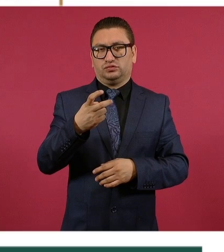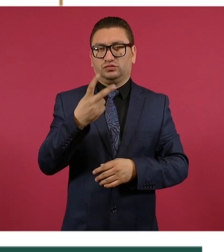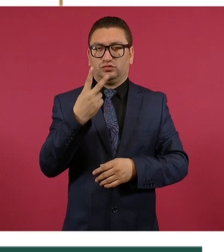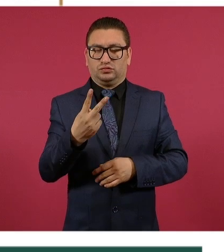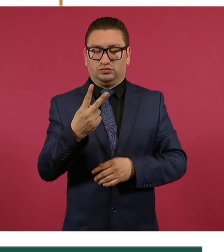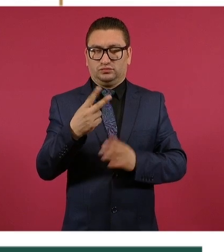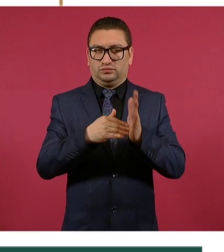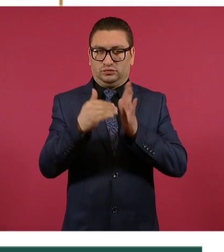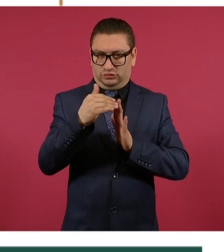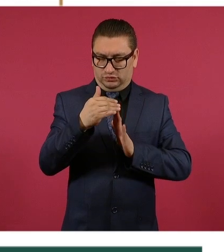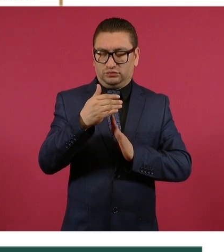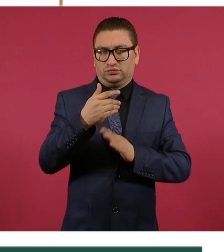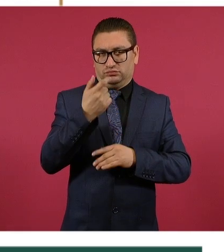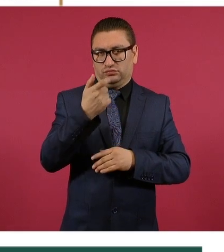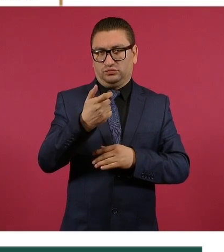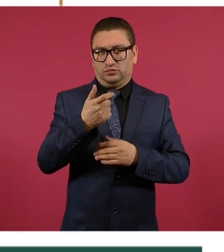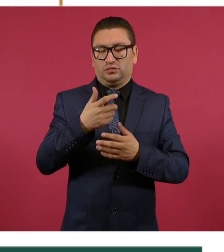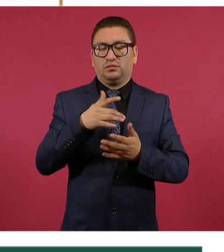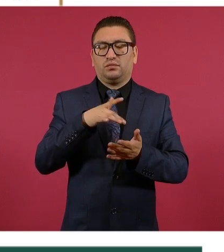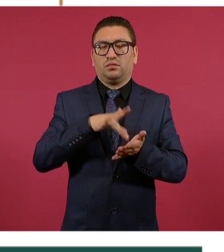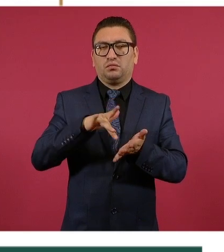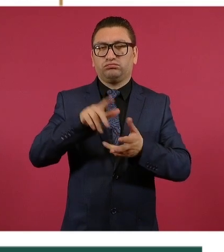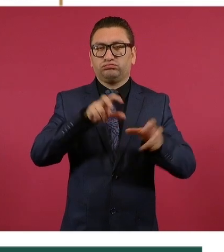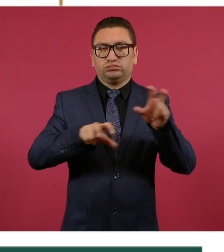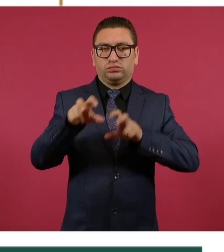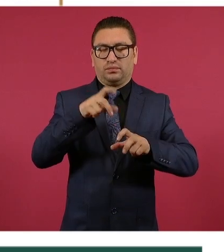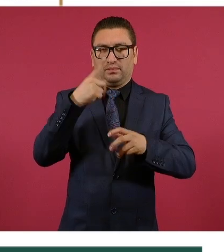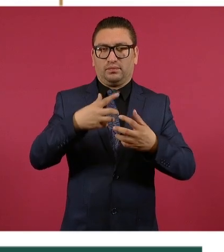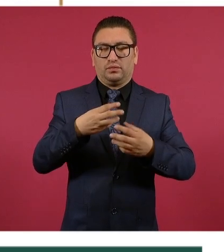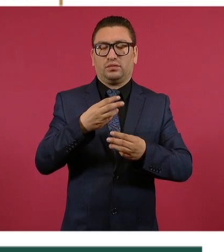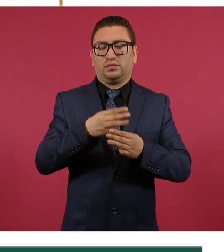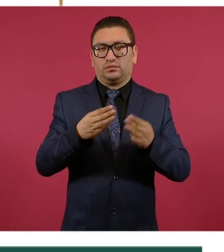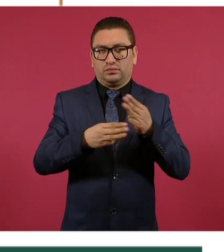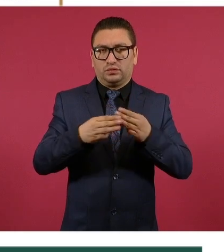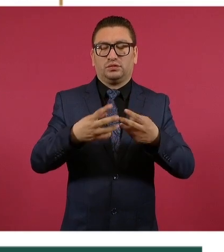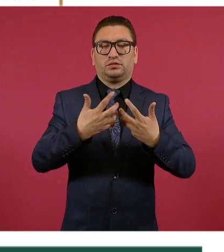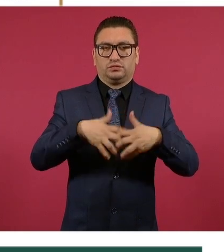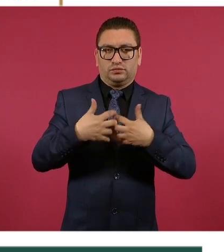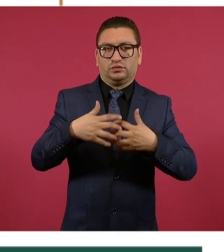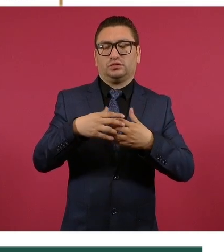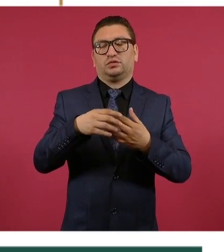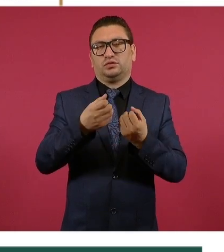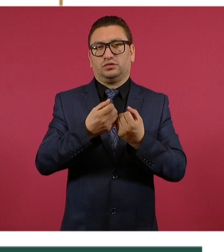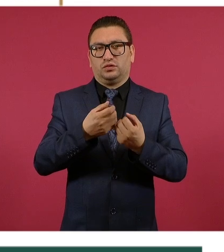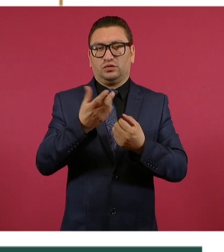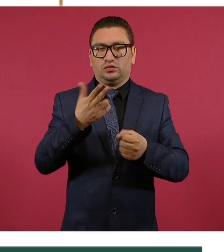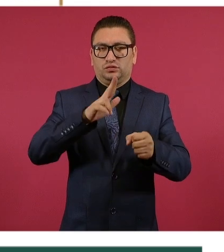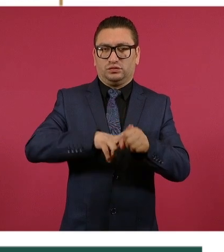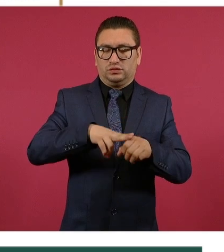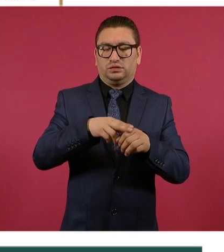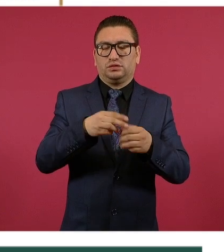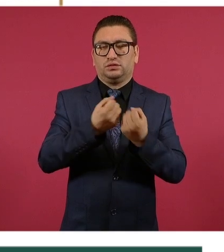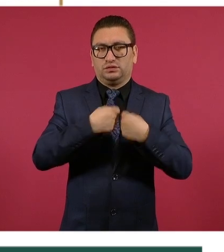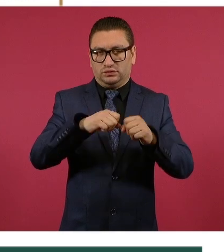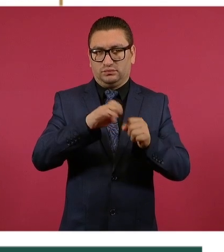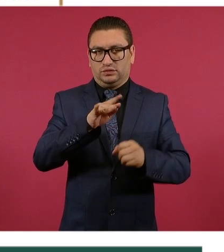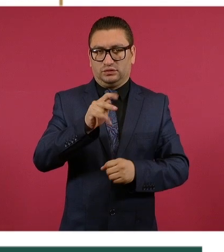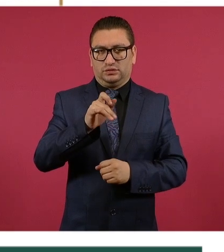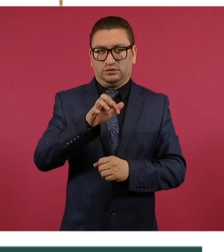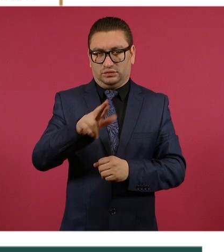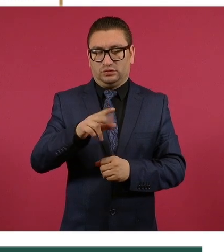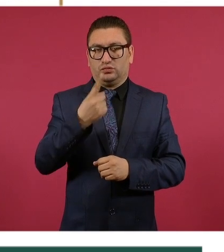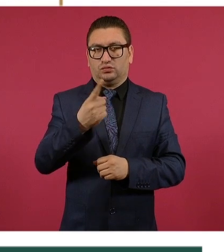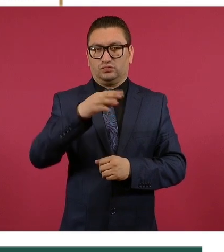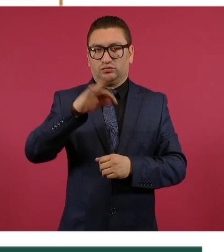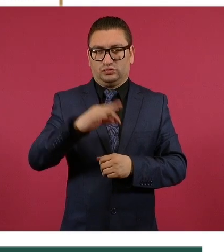202 millones de pesos en equipo para hospitales IMSS Bienestar. Además, hay un incremento del